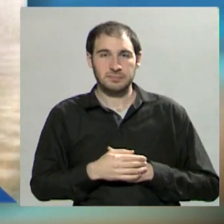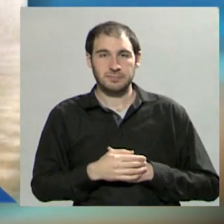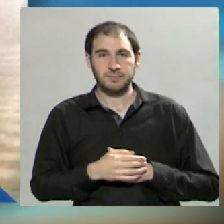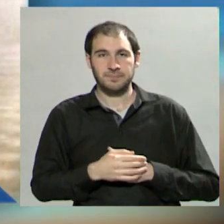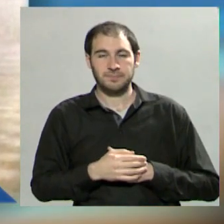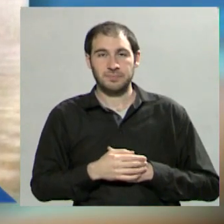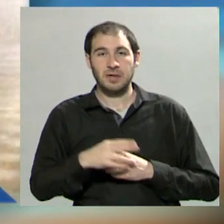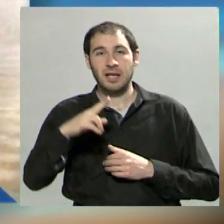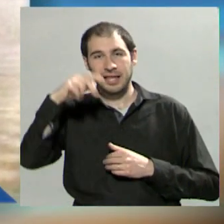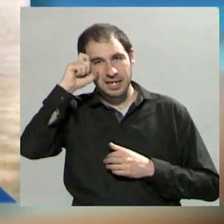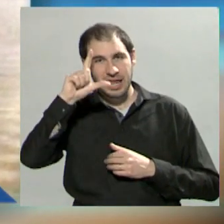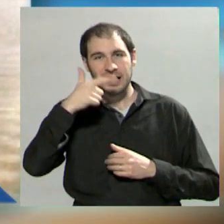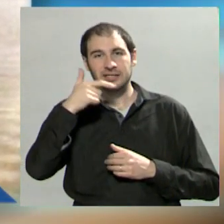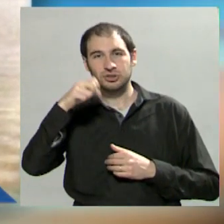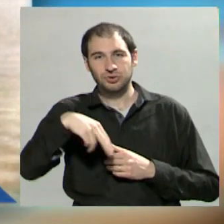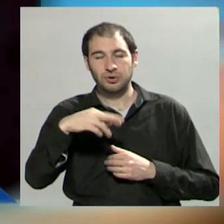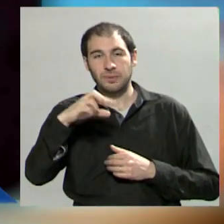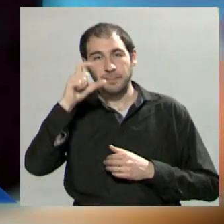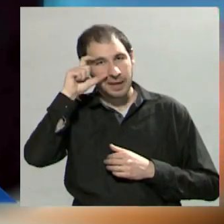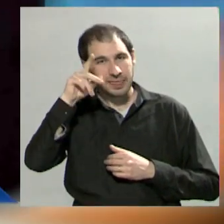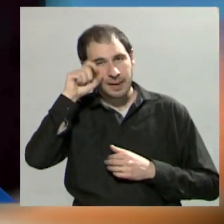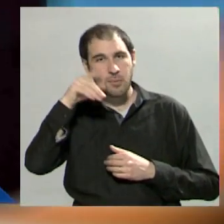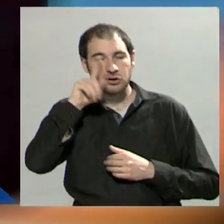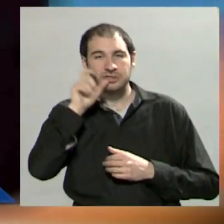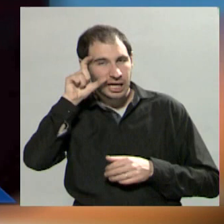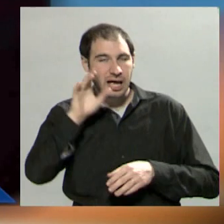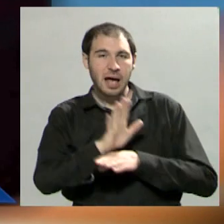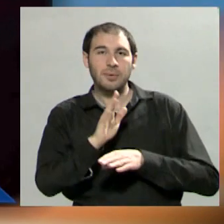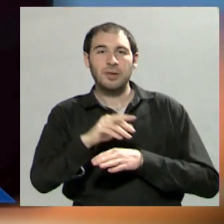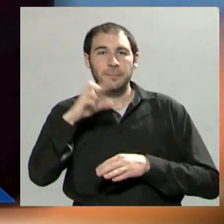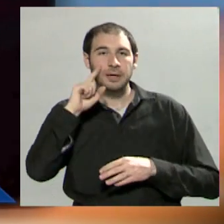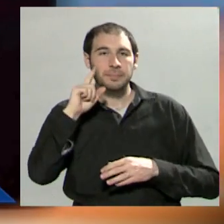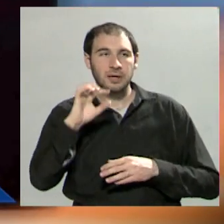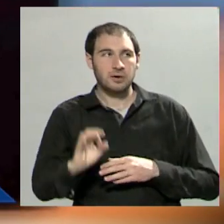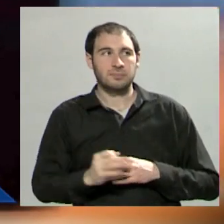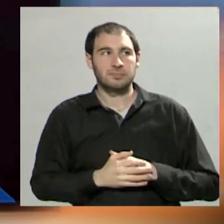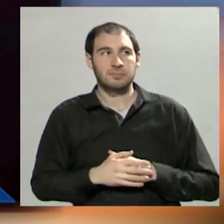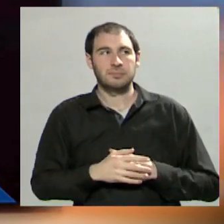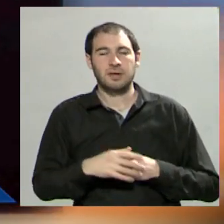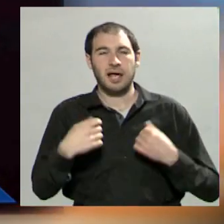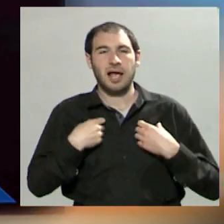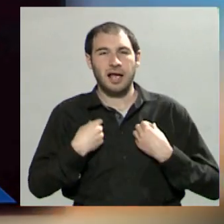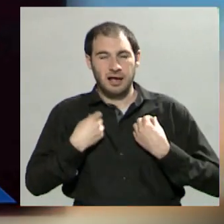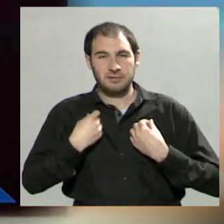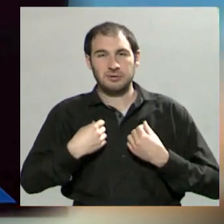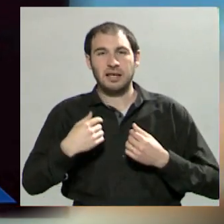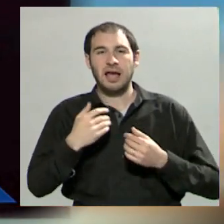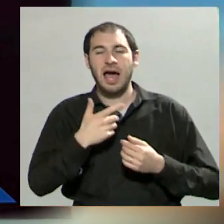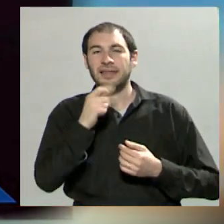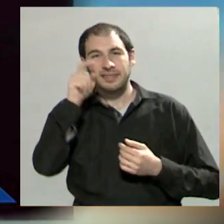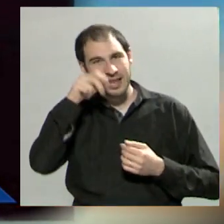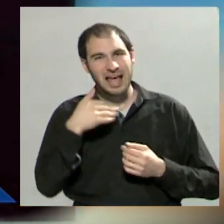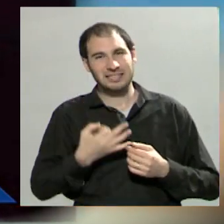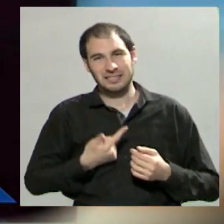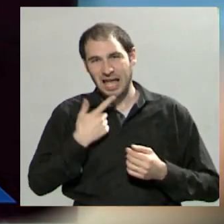edad Nelson Rolando Pedemonte, más conocido como Pipío, quien vistió la camiseta de Atenas por